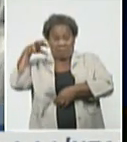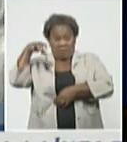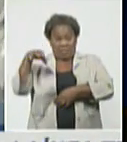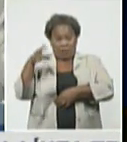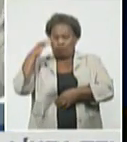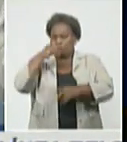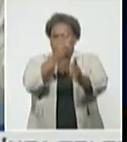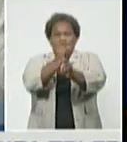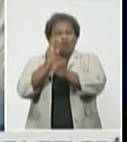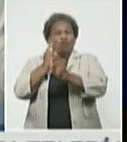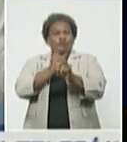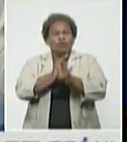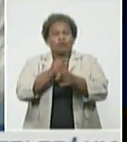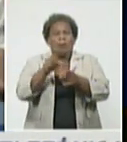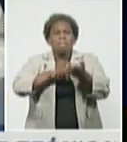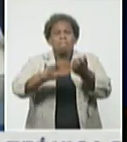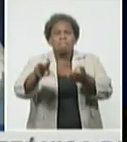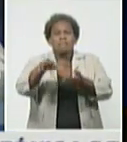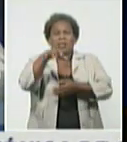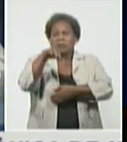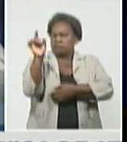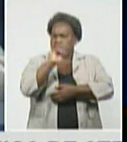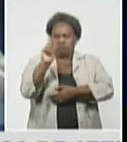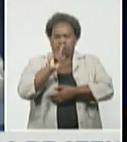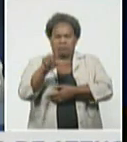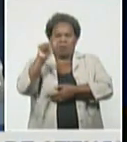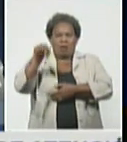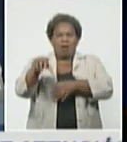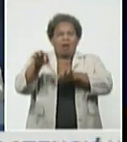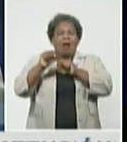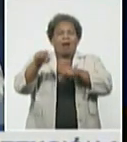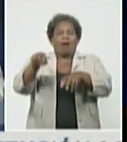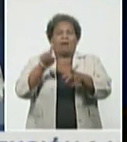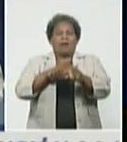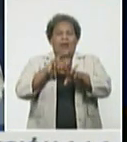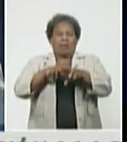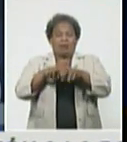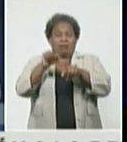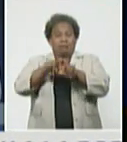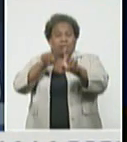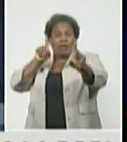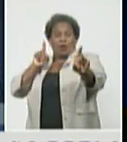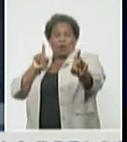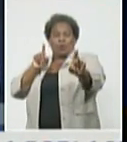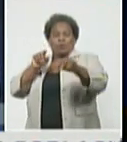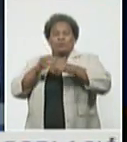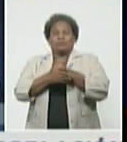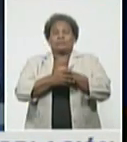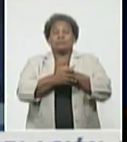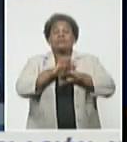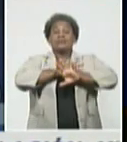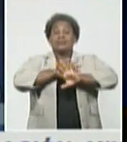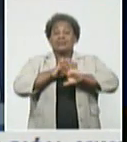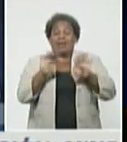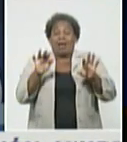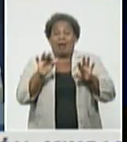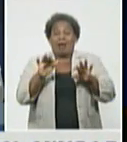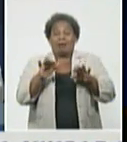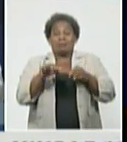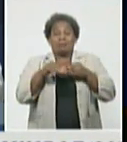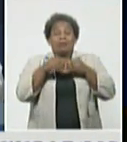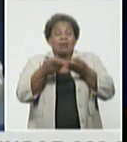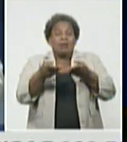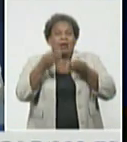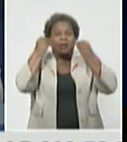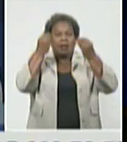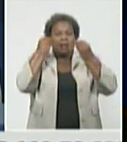contacto con su territorio, por lo tanto no entraña riesgo. Con este comportamiento de los 23 casos confirmados